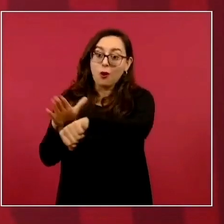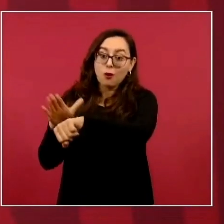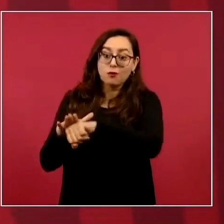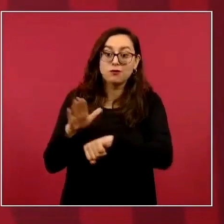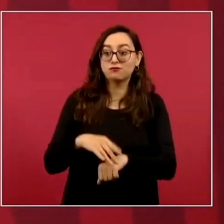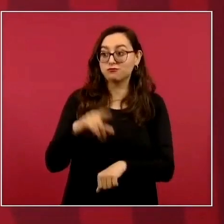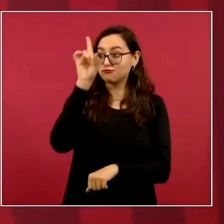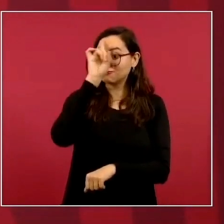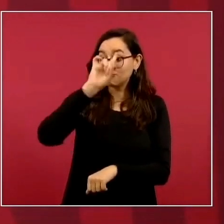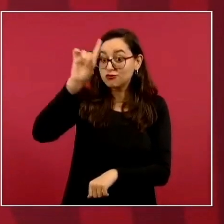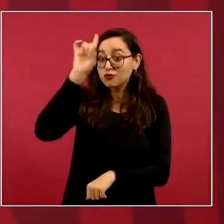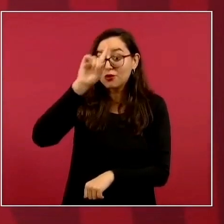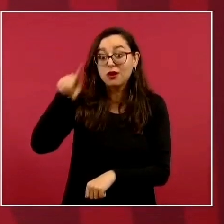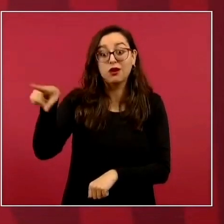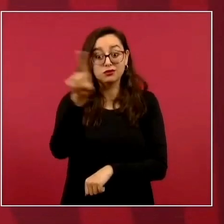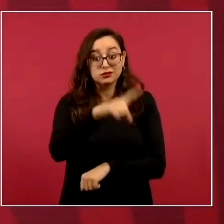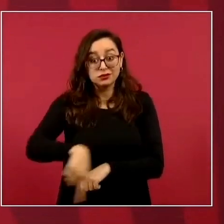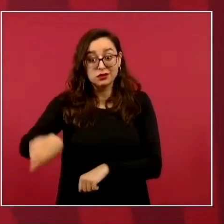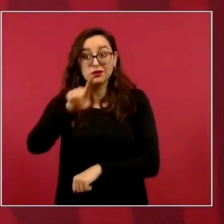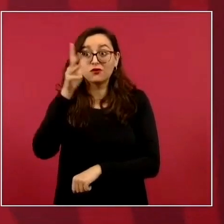que quieren